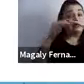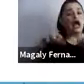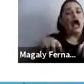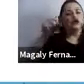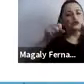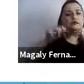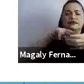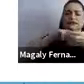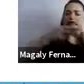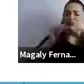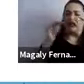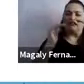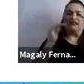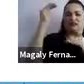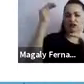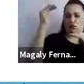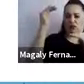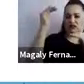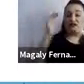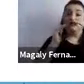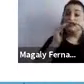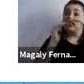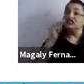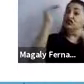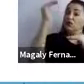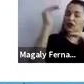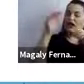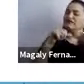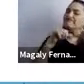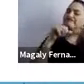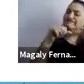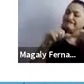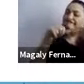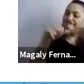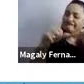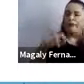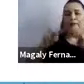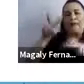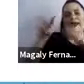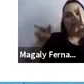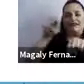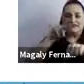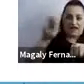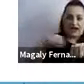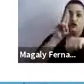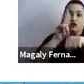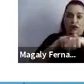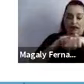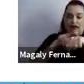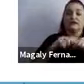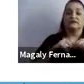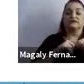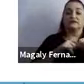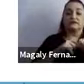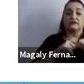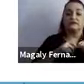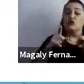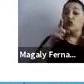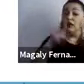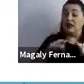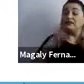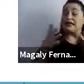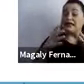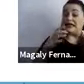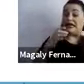desigualdad. La desigualdad es una constante en las variables de la naturaleza, y lo que ocurre es que la